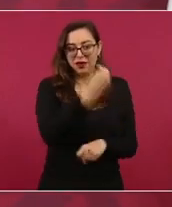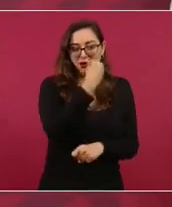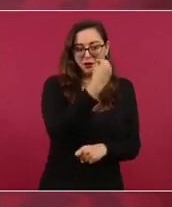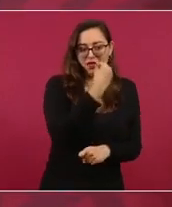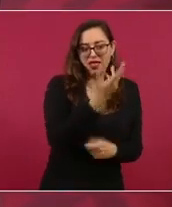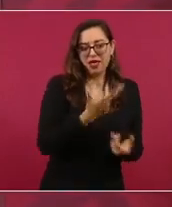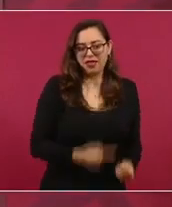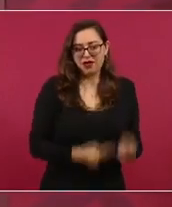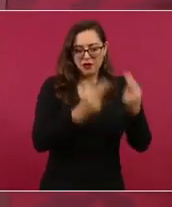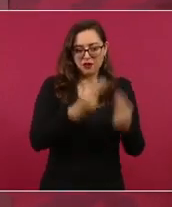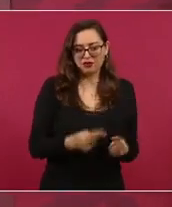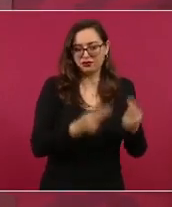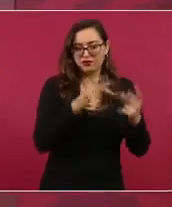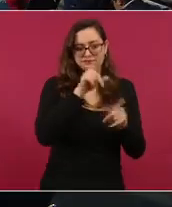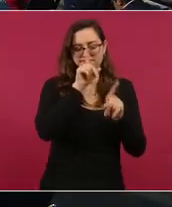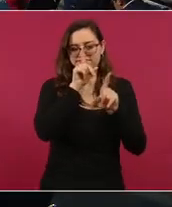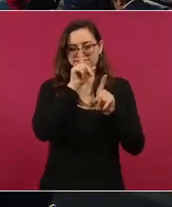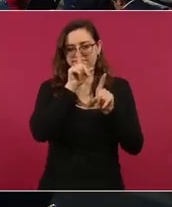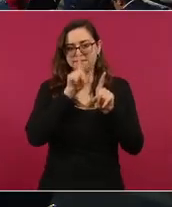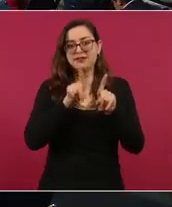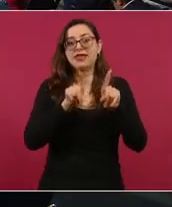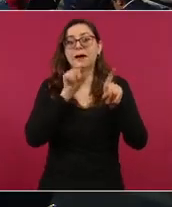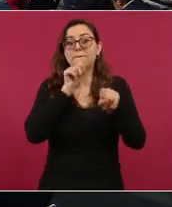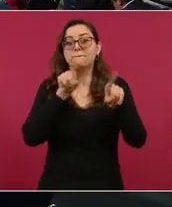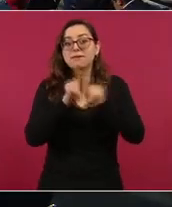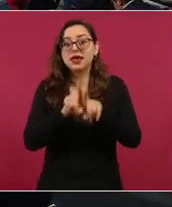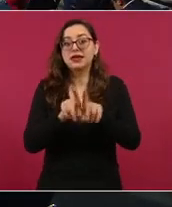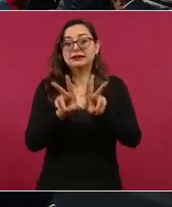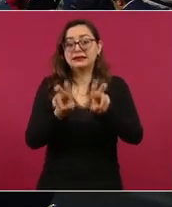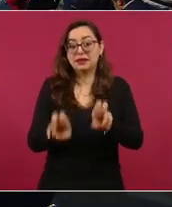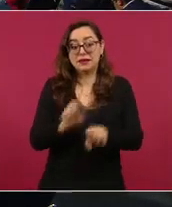salud. Y ellos lo entienden.